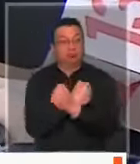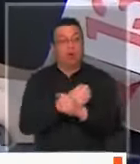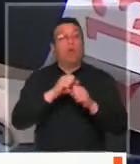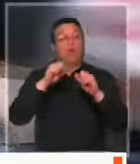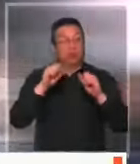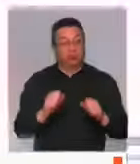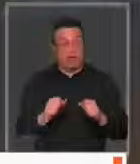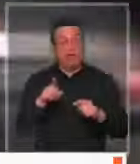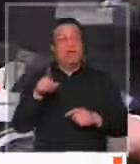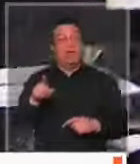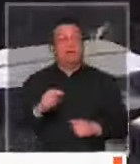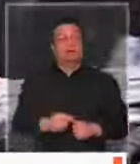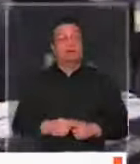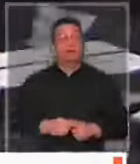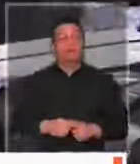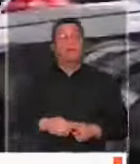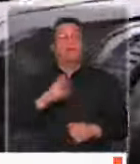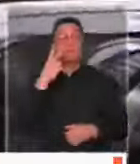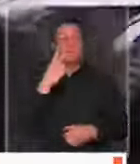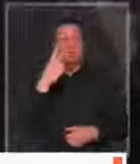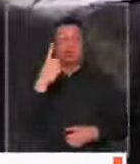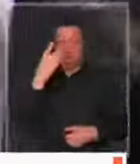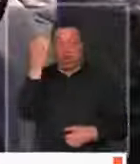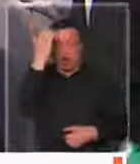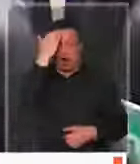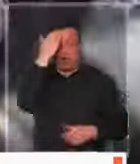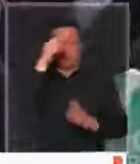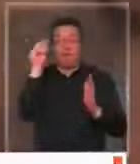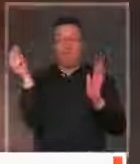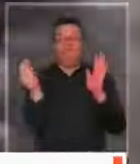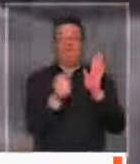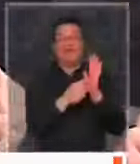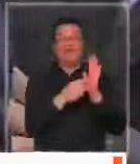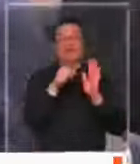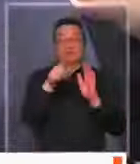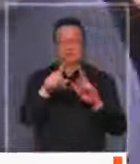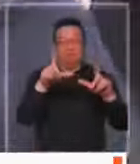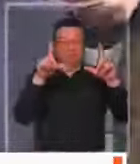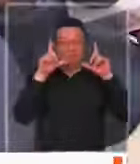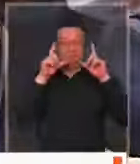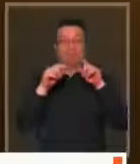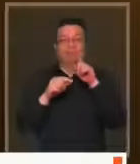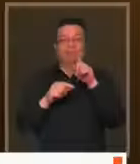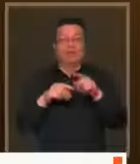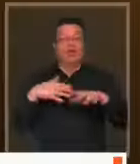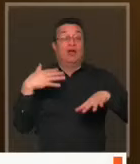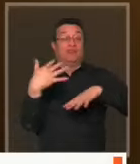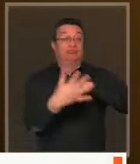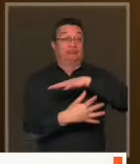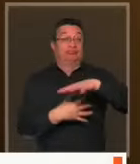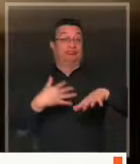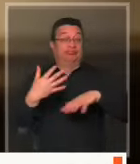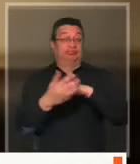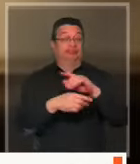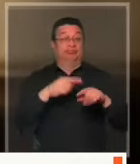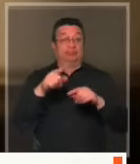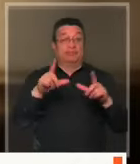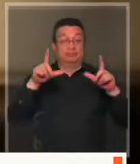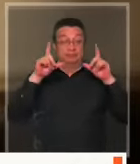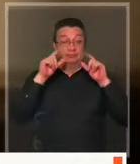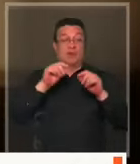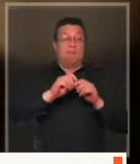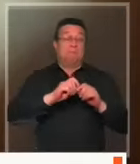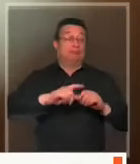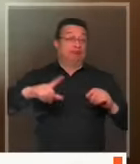grado máximo. Para el 21 de agosto quedó fijada la audiencia contra los protagonistas de un escándalo que se convirtió en una caja de